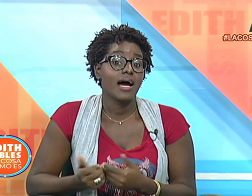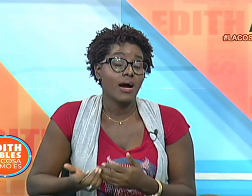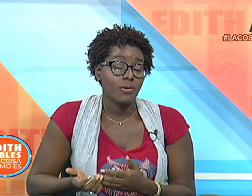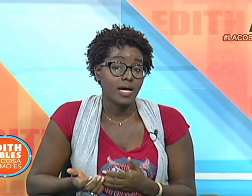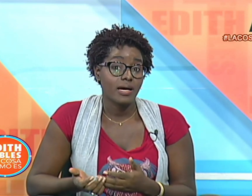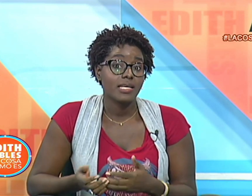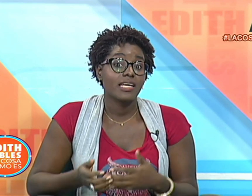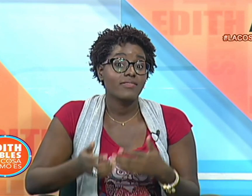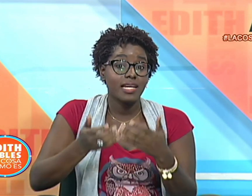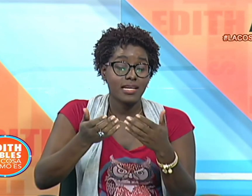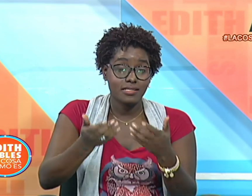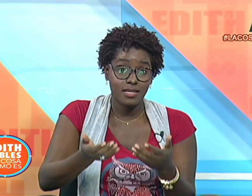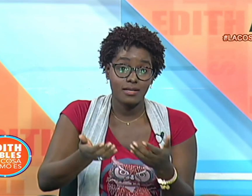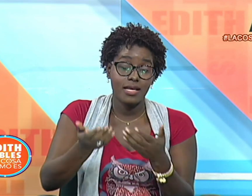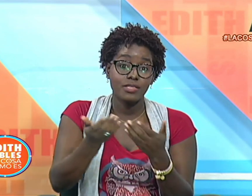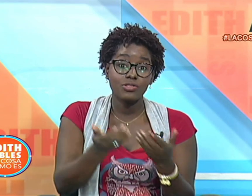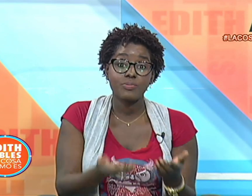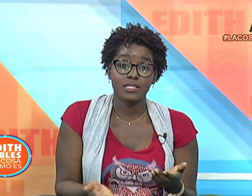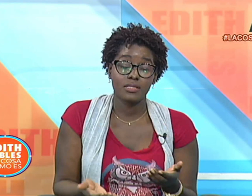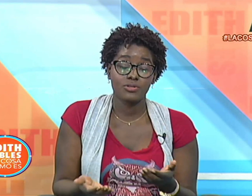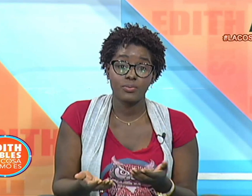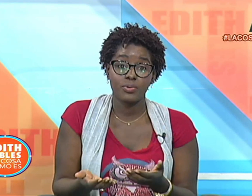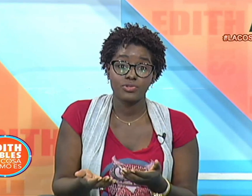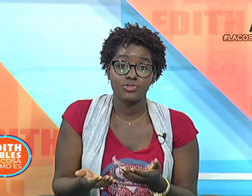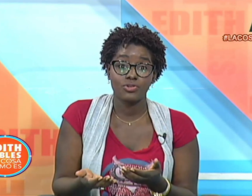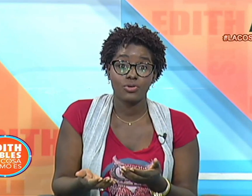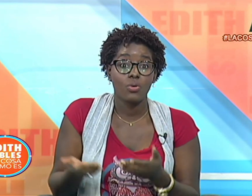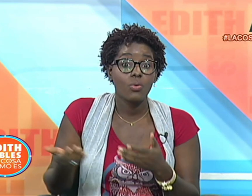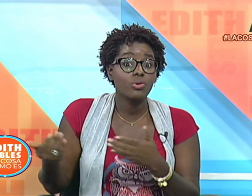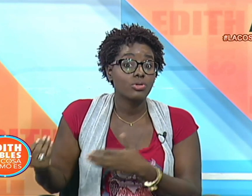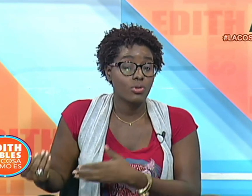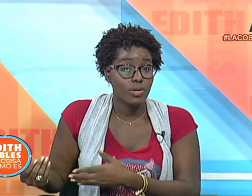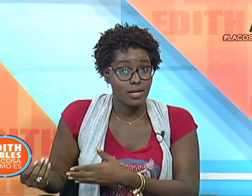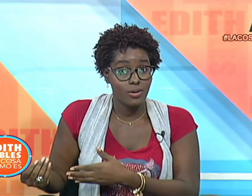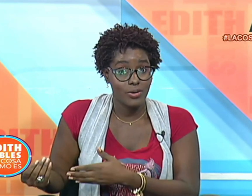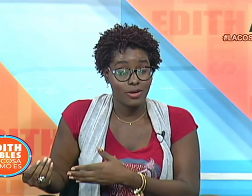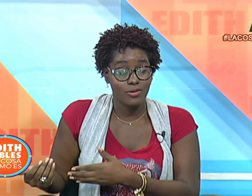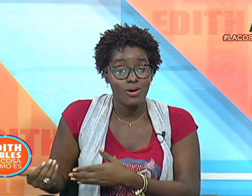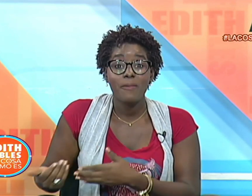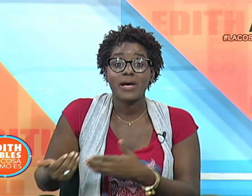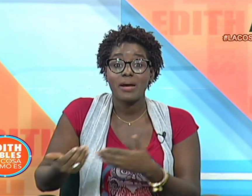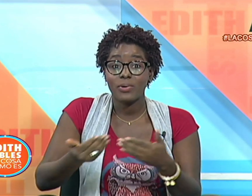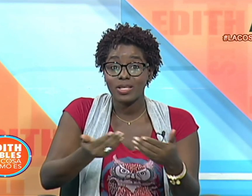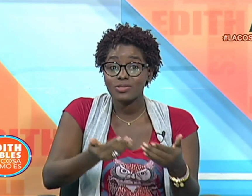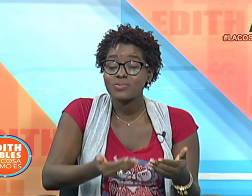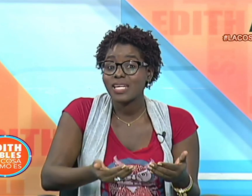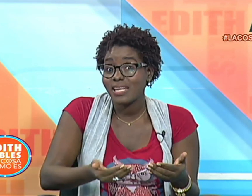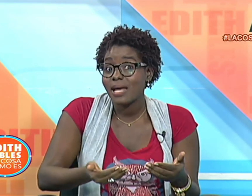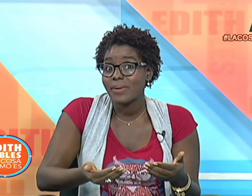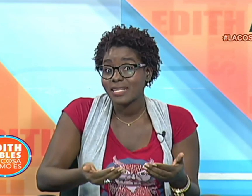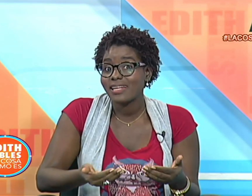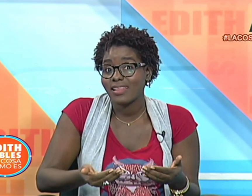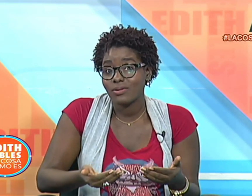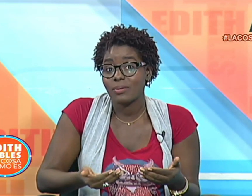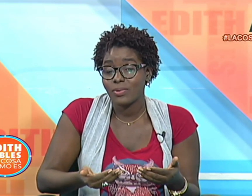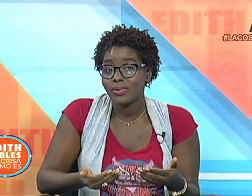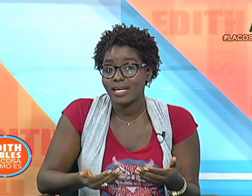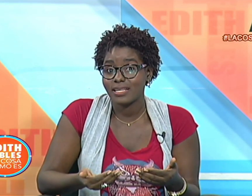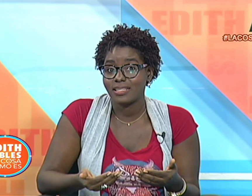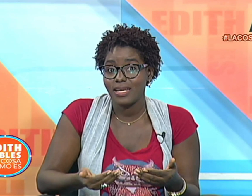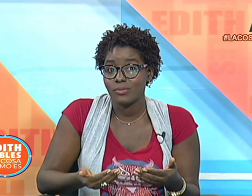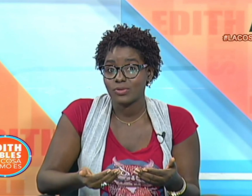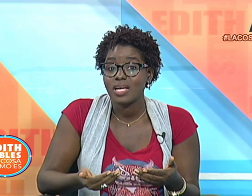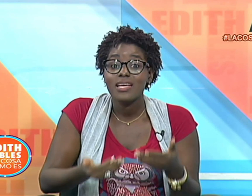ahora qué van a hacer esos partidos de oposición junto con el gobierno para poder subsanar la parte de la deuda